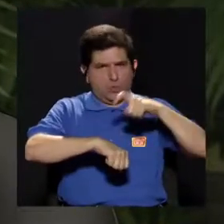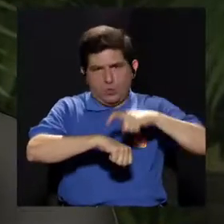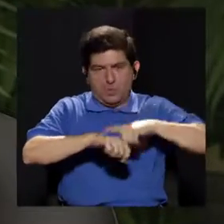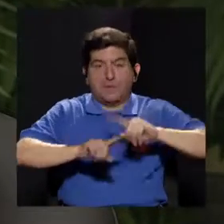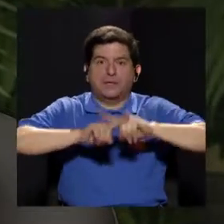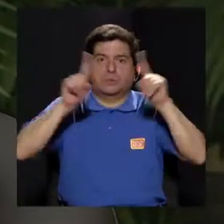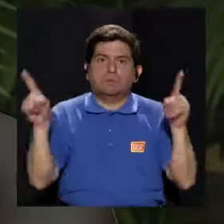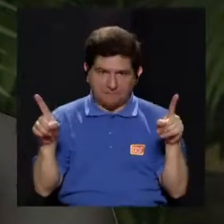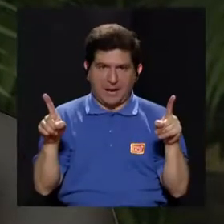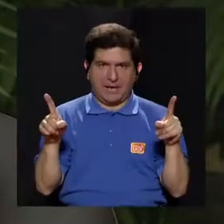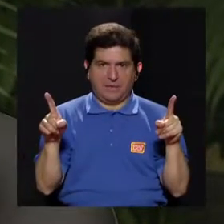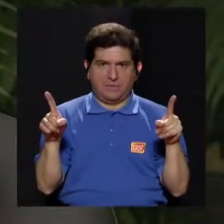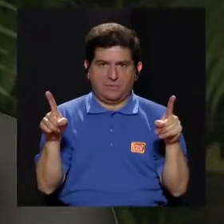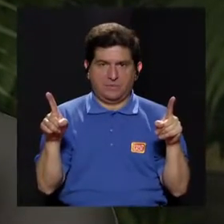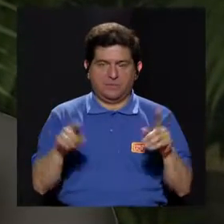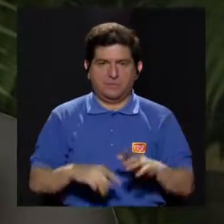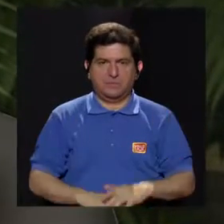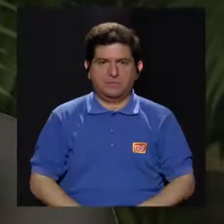épocas, pero